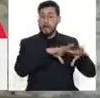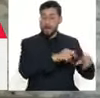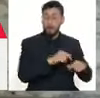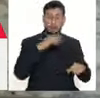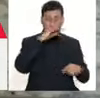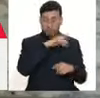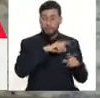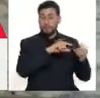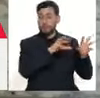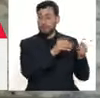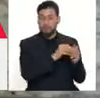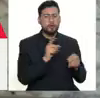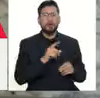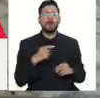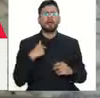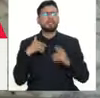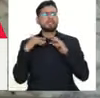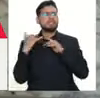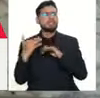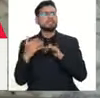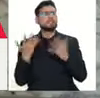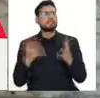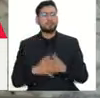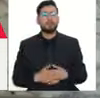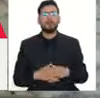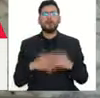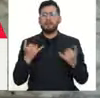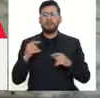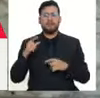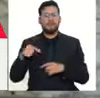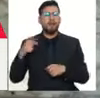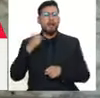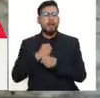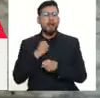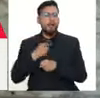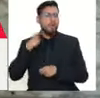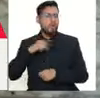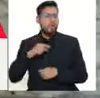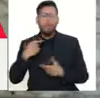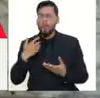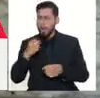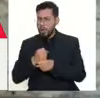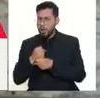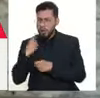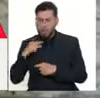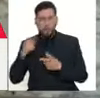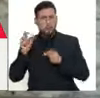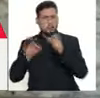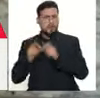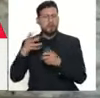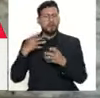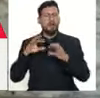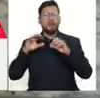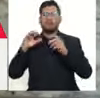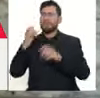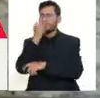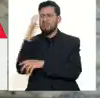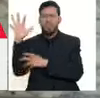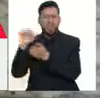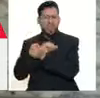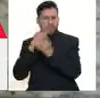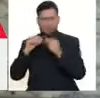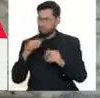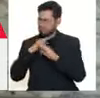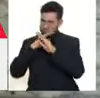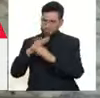y el narcoterrorismo, sino es una guerra contra la desocupación juvenil, una guerra contra la destrucción del medio ambiente, es una